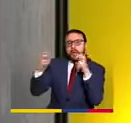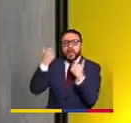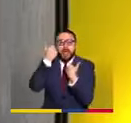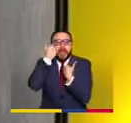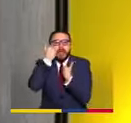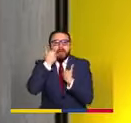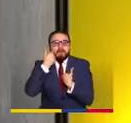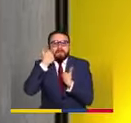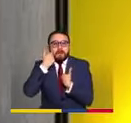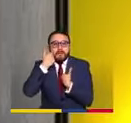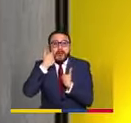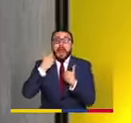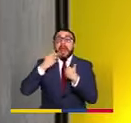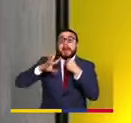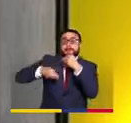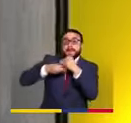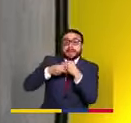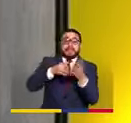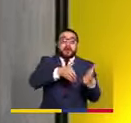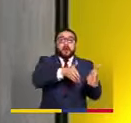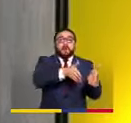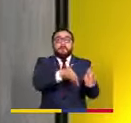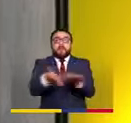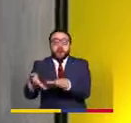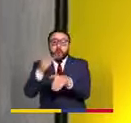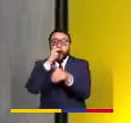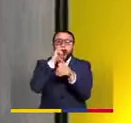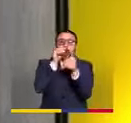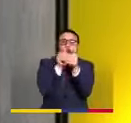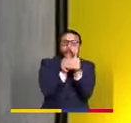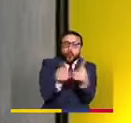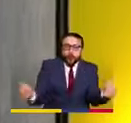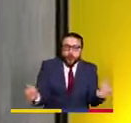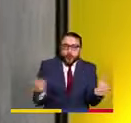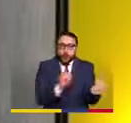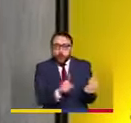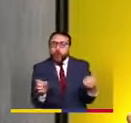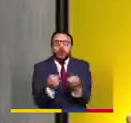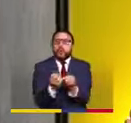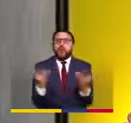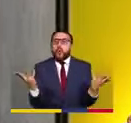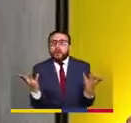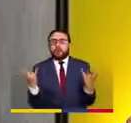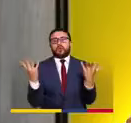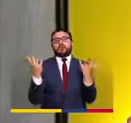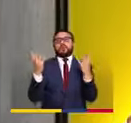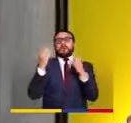llama, mortalidad de niños, niñas, mujeres,